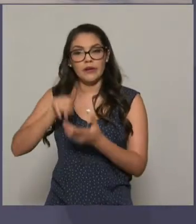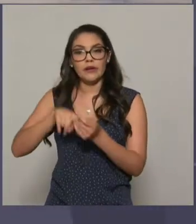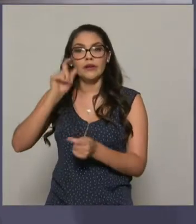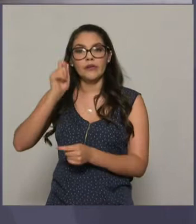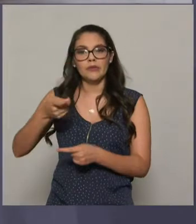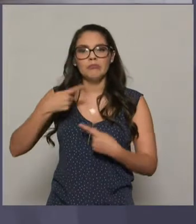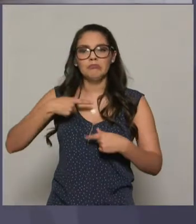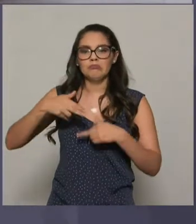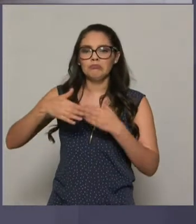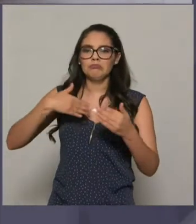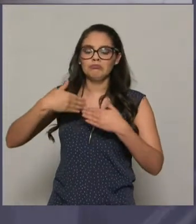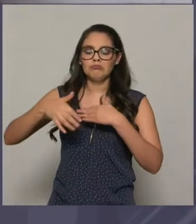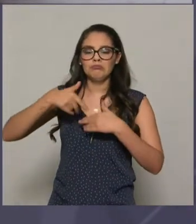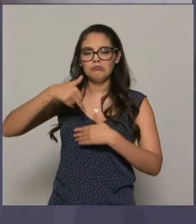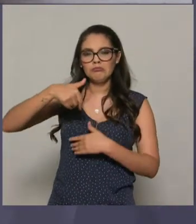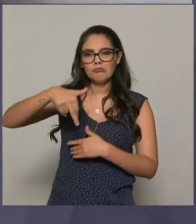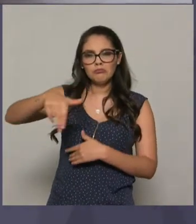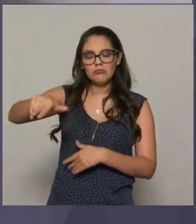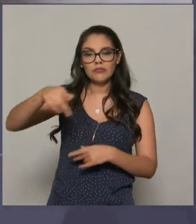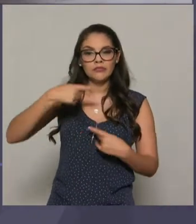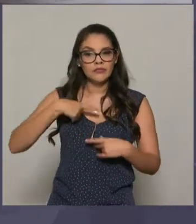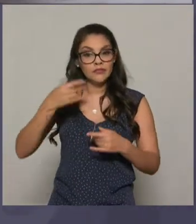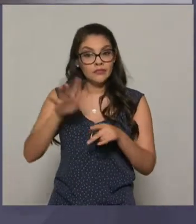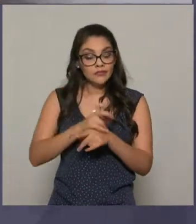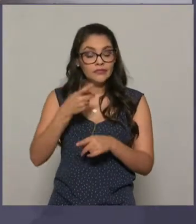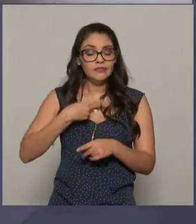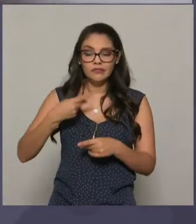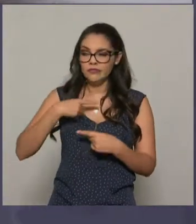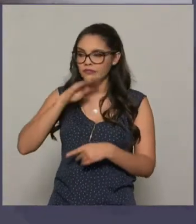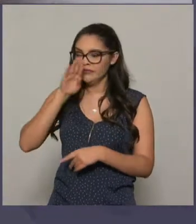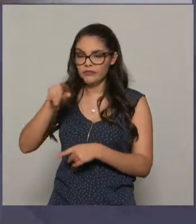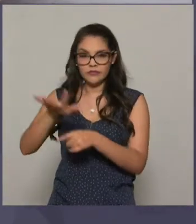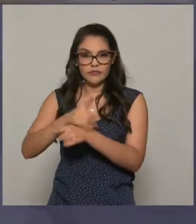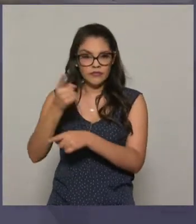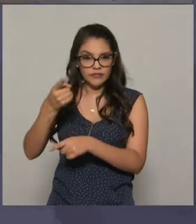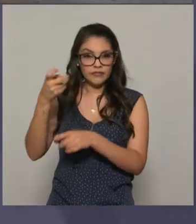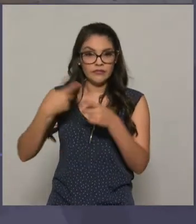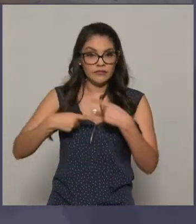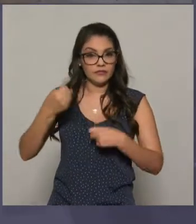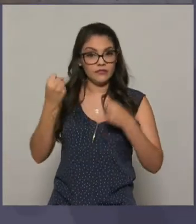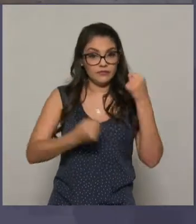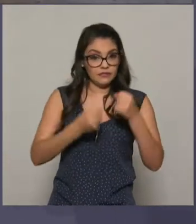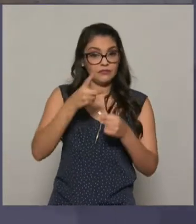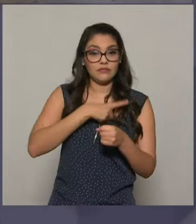personas que caminamos, es decir, peatones. Entonces también recordarle a quienes conducen la